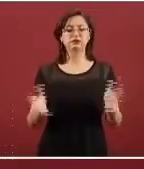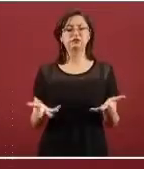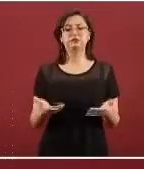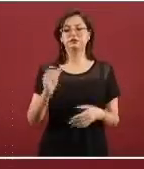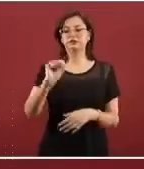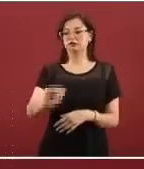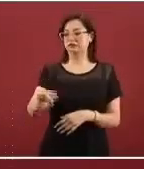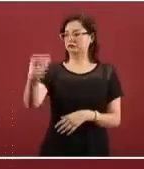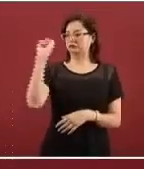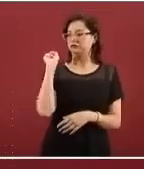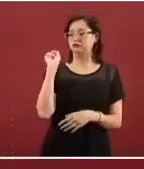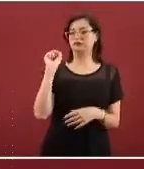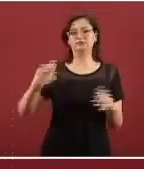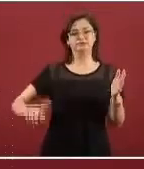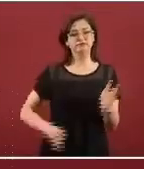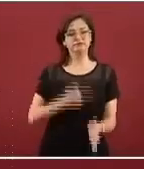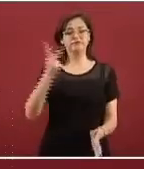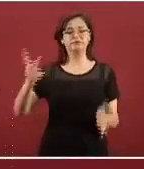el sábado.